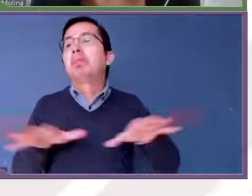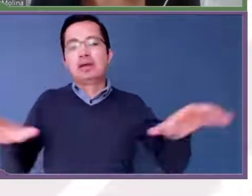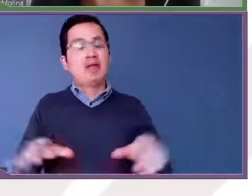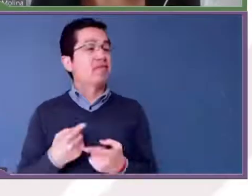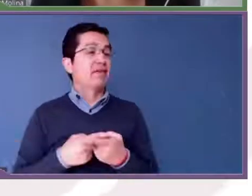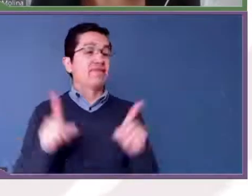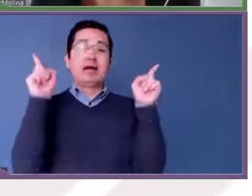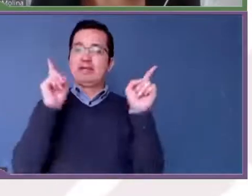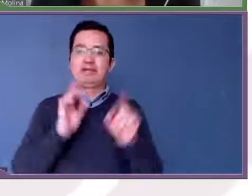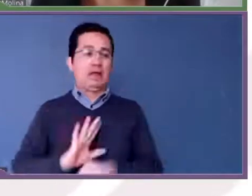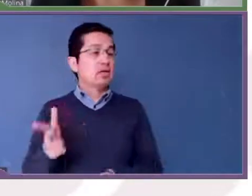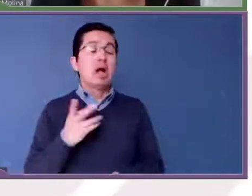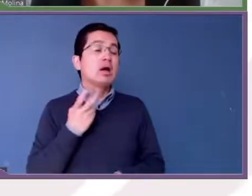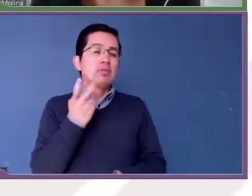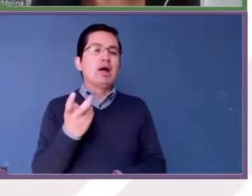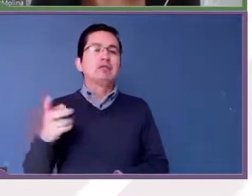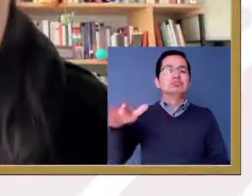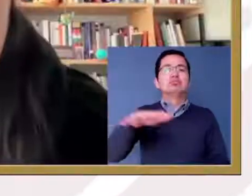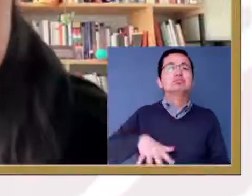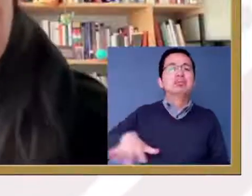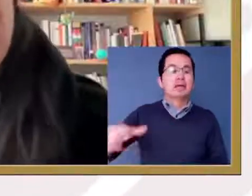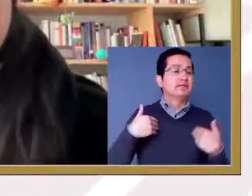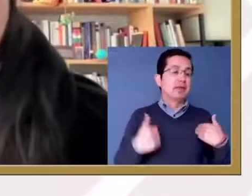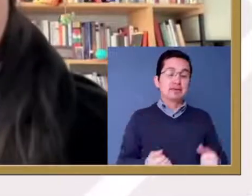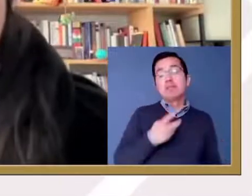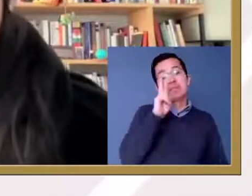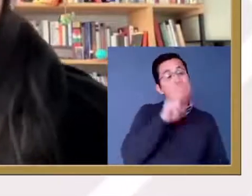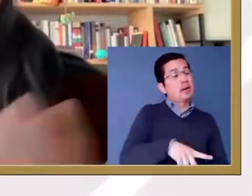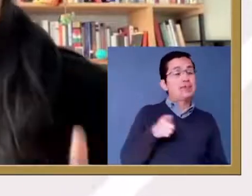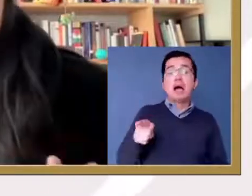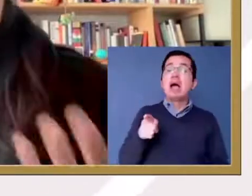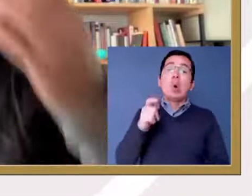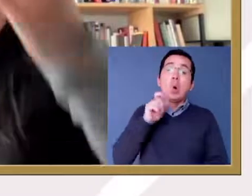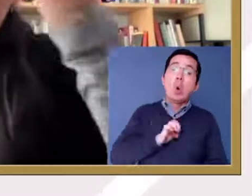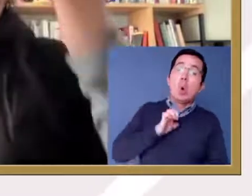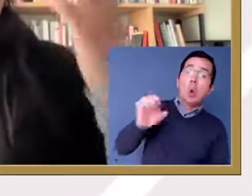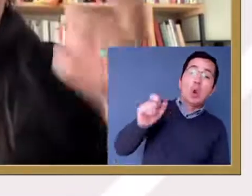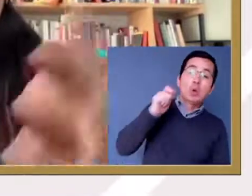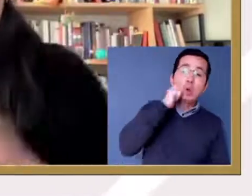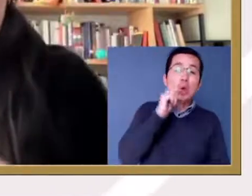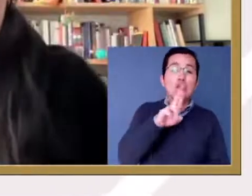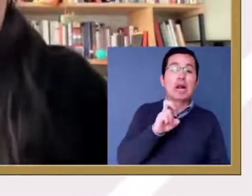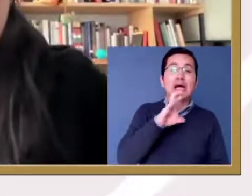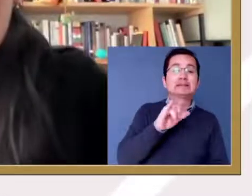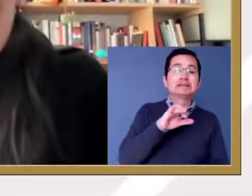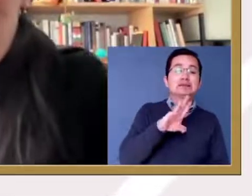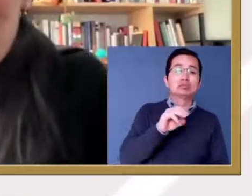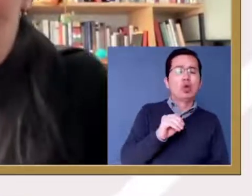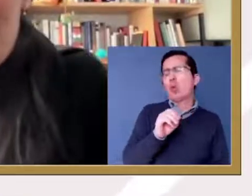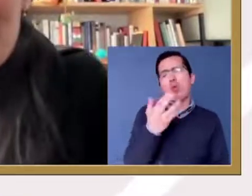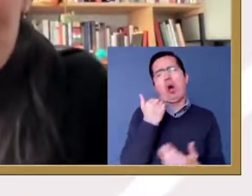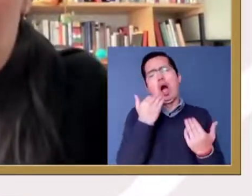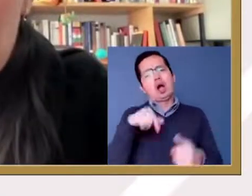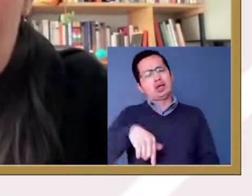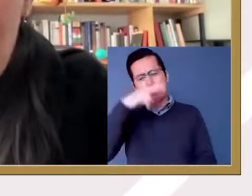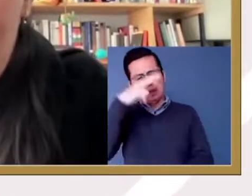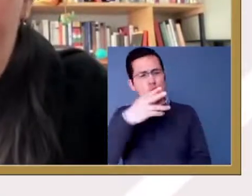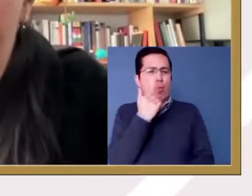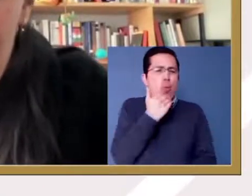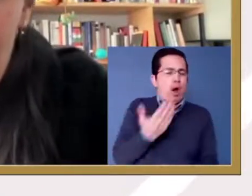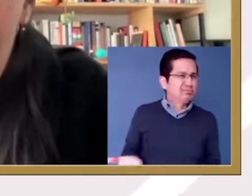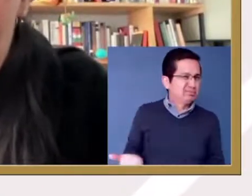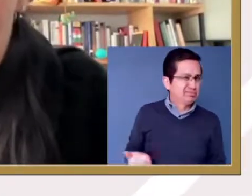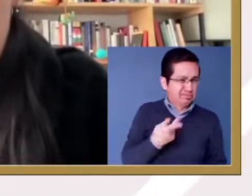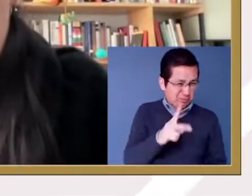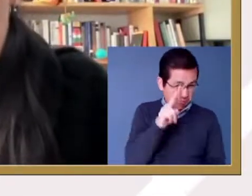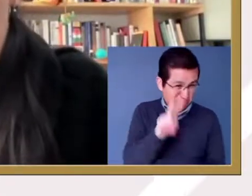los discursos, tal, pero estamos negando que el racismo existe todavía, digamos, o digamos, seguimos negando que existe y yo creo que